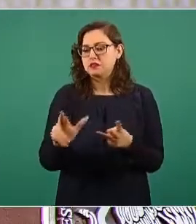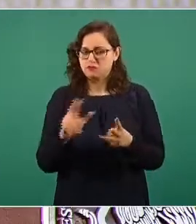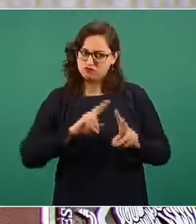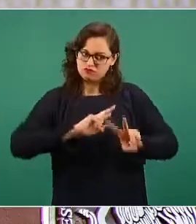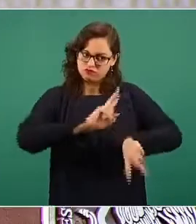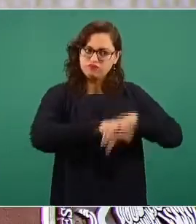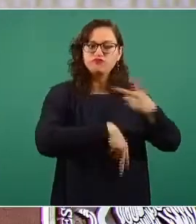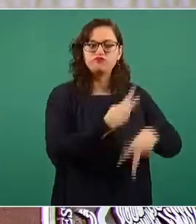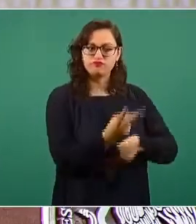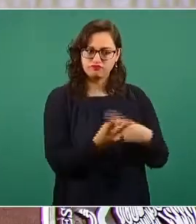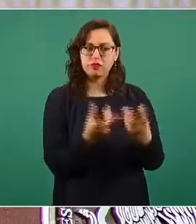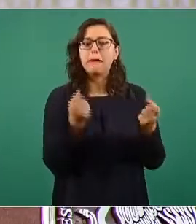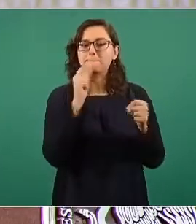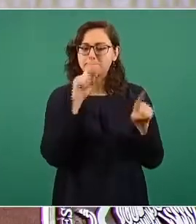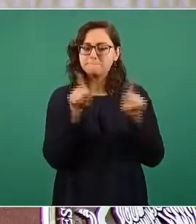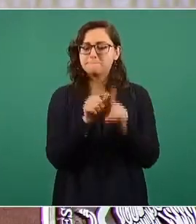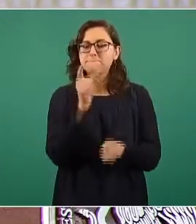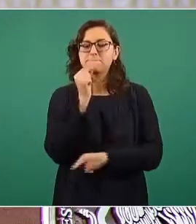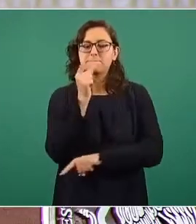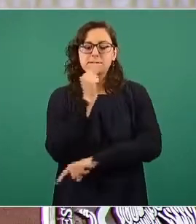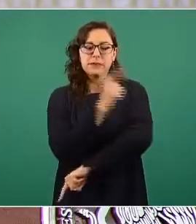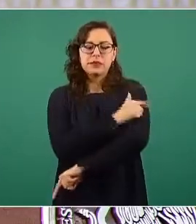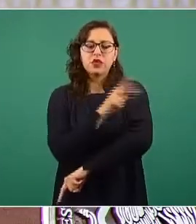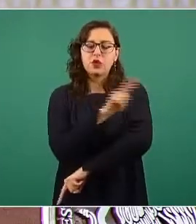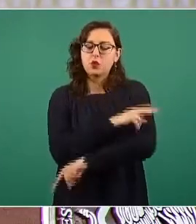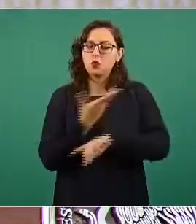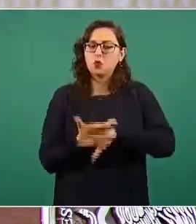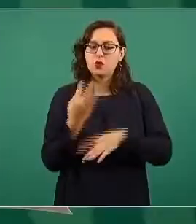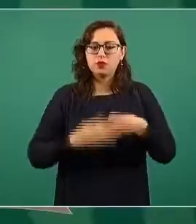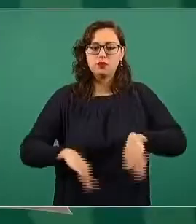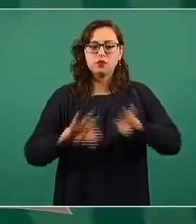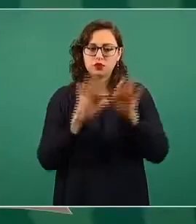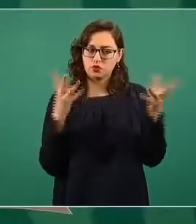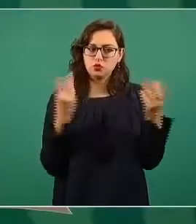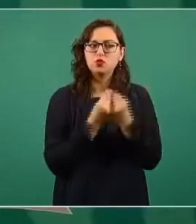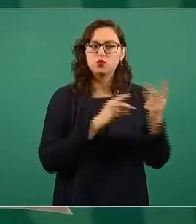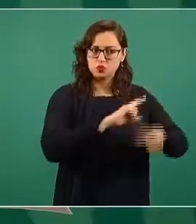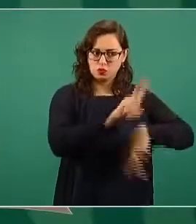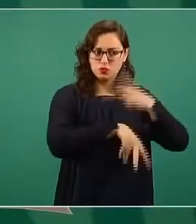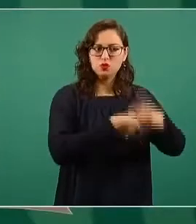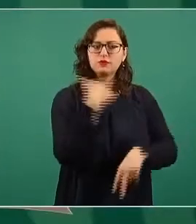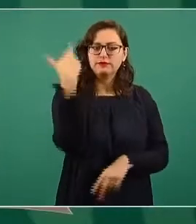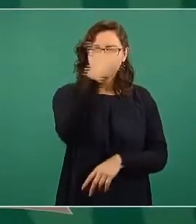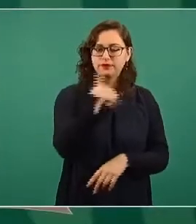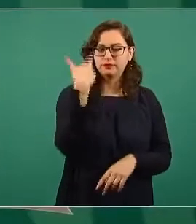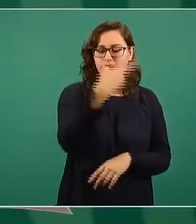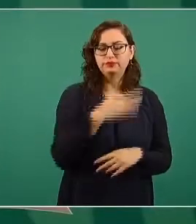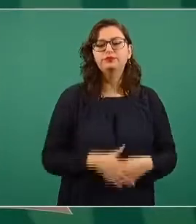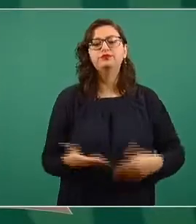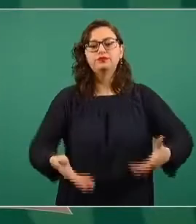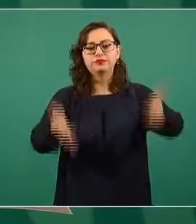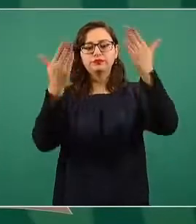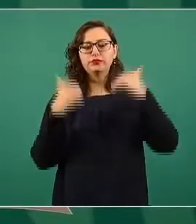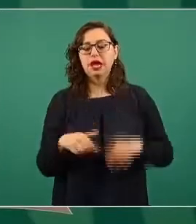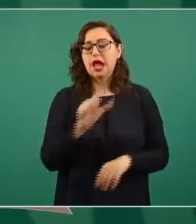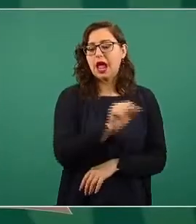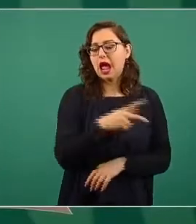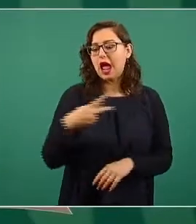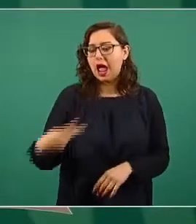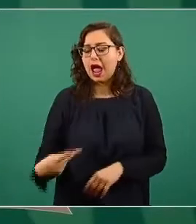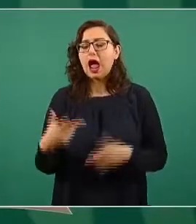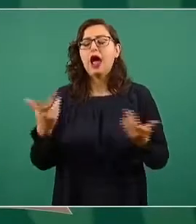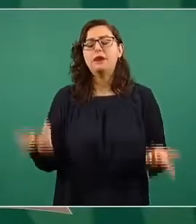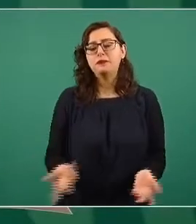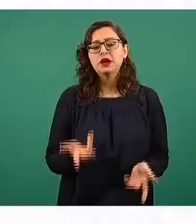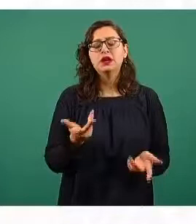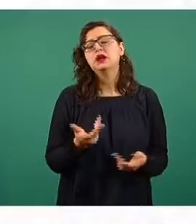República, aparte del apoyo de la Guardia Nacional, que es invaluable para nosotros. De acuerdo a la app, que no toma en cuenta el margen, la gasolina regular más